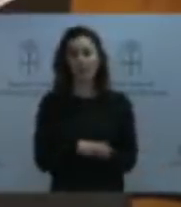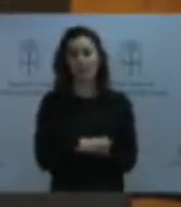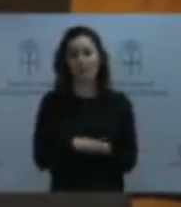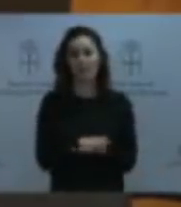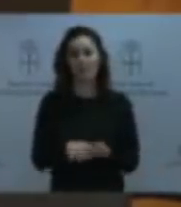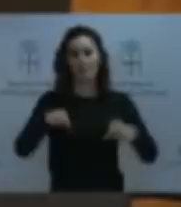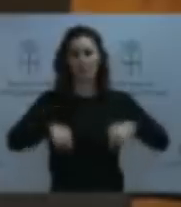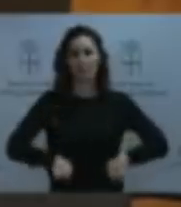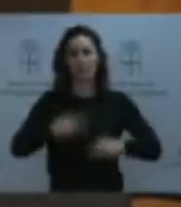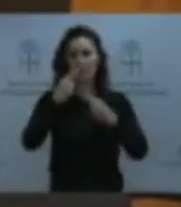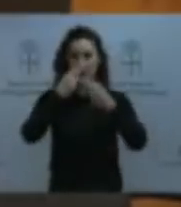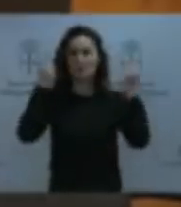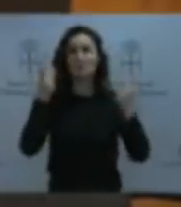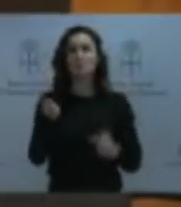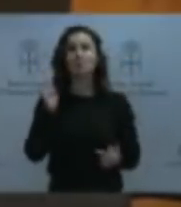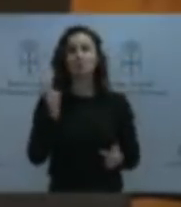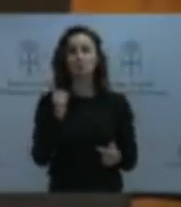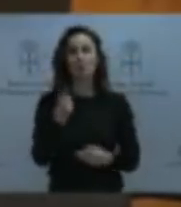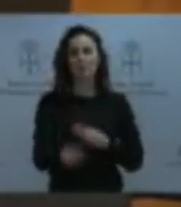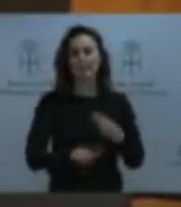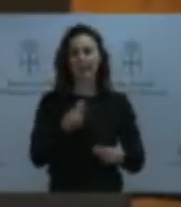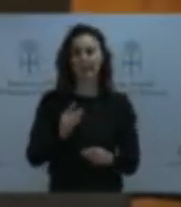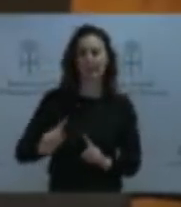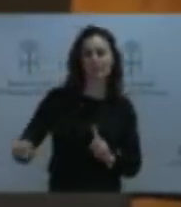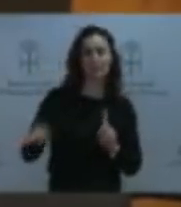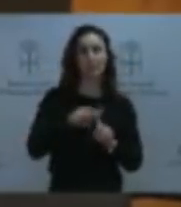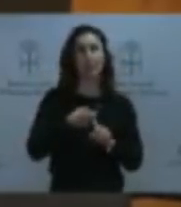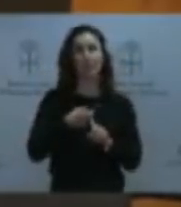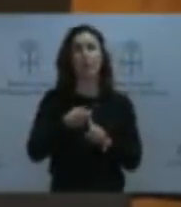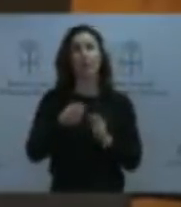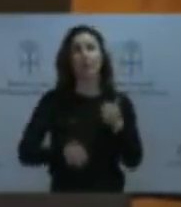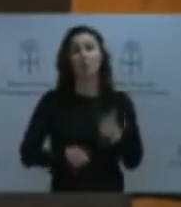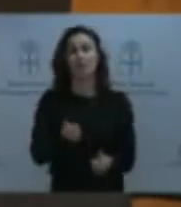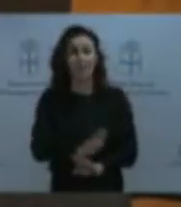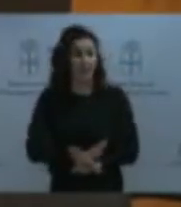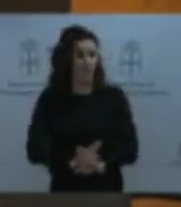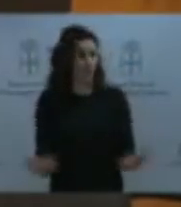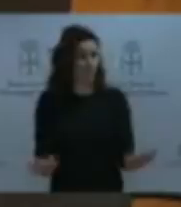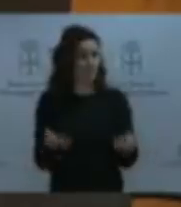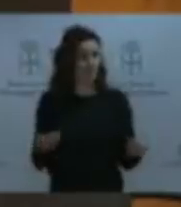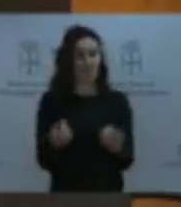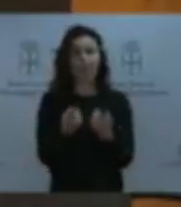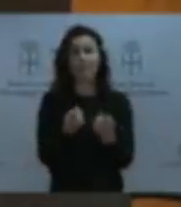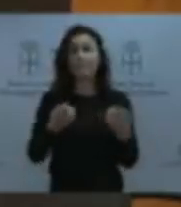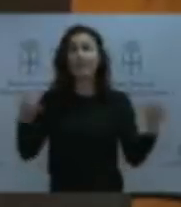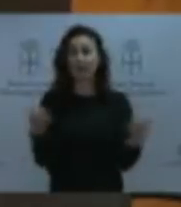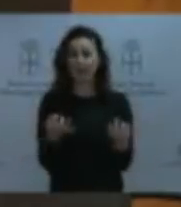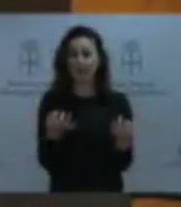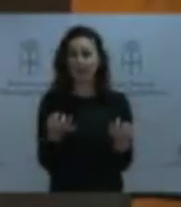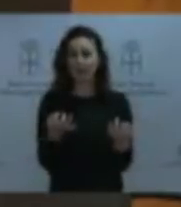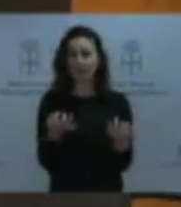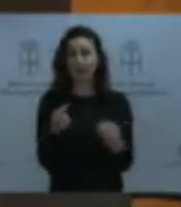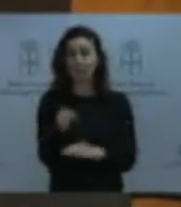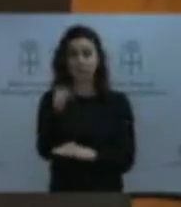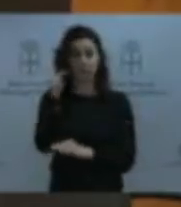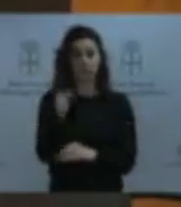realizar y alcanzar a través de una OPE. Es también necesario señalar que no es obligatorio concursar, evidentemente, pero si las